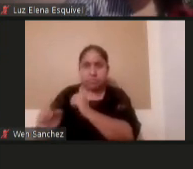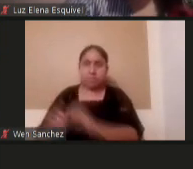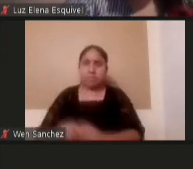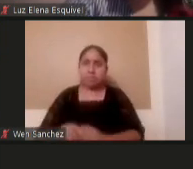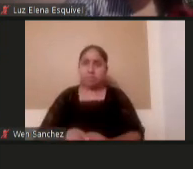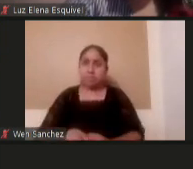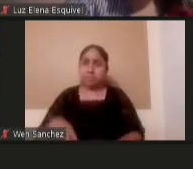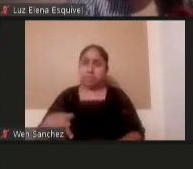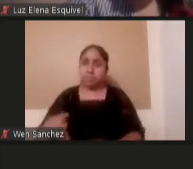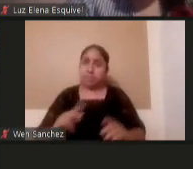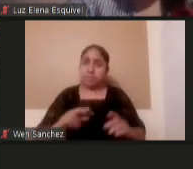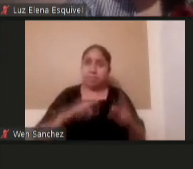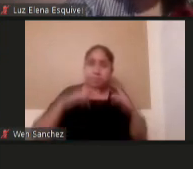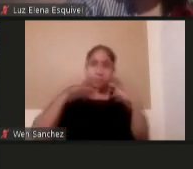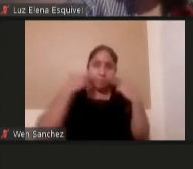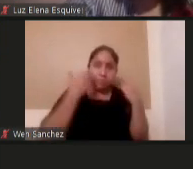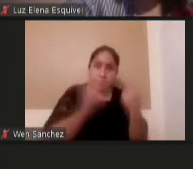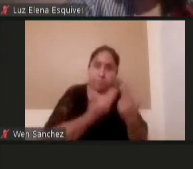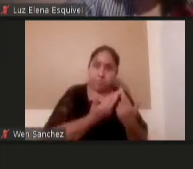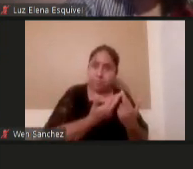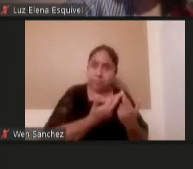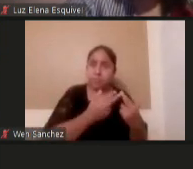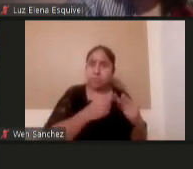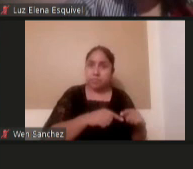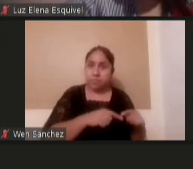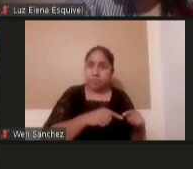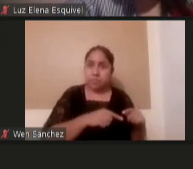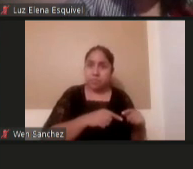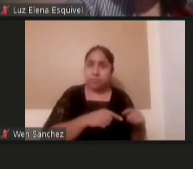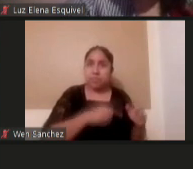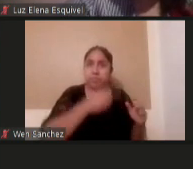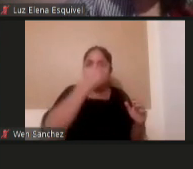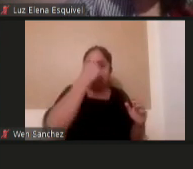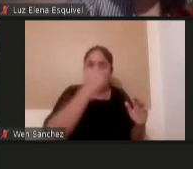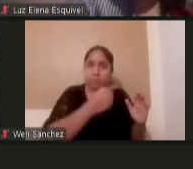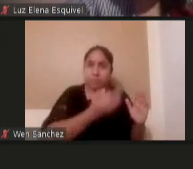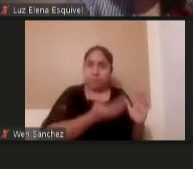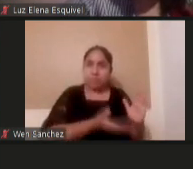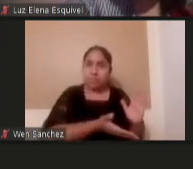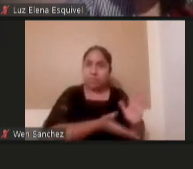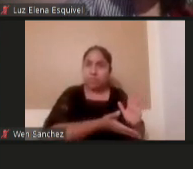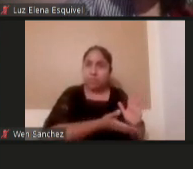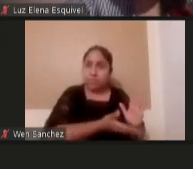las reuniones que tenemos de la Mesa de Construcción de la Paz, en donde platicamos con